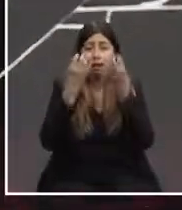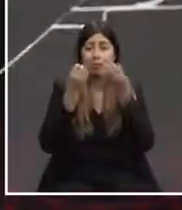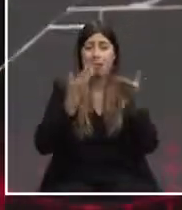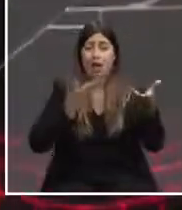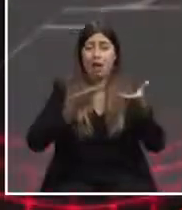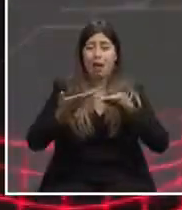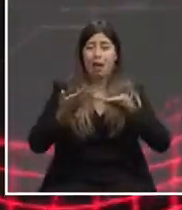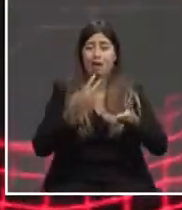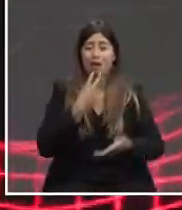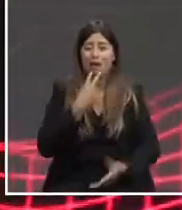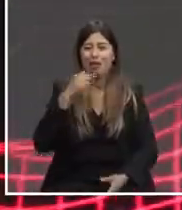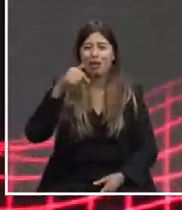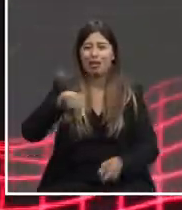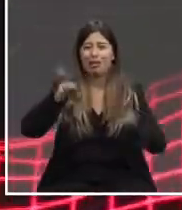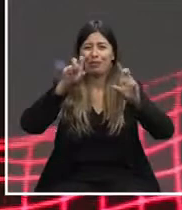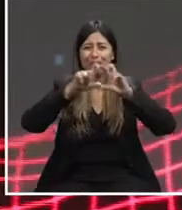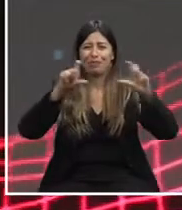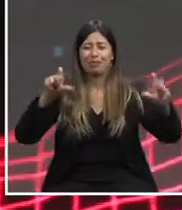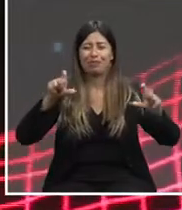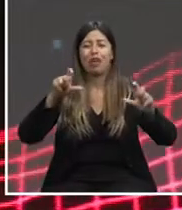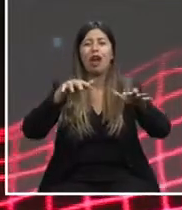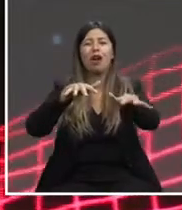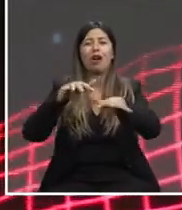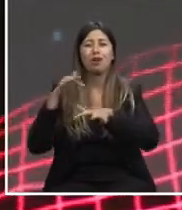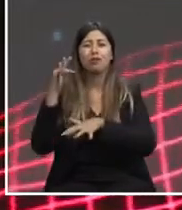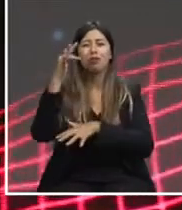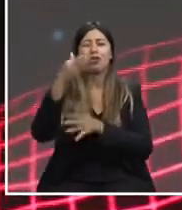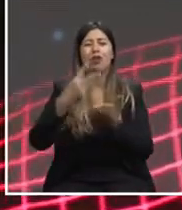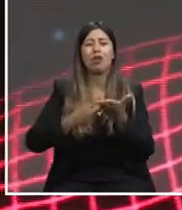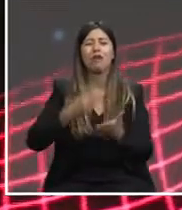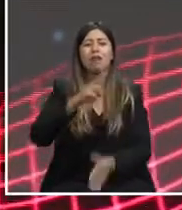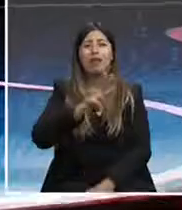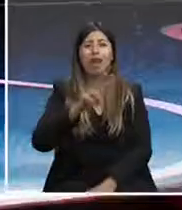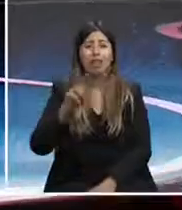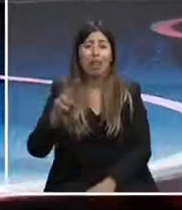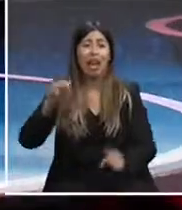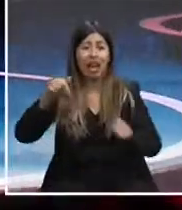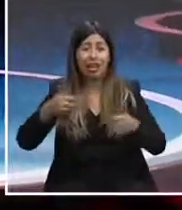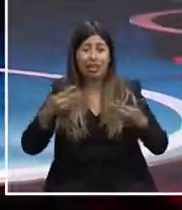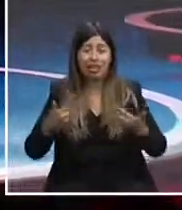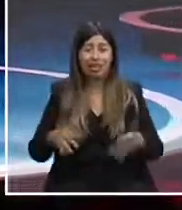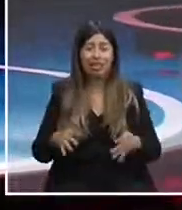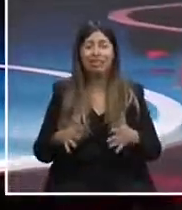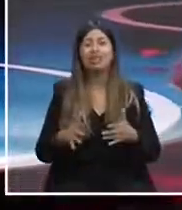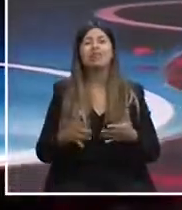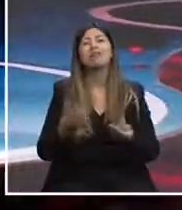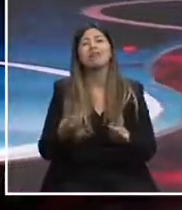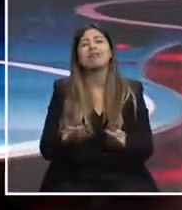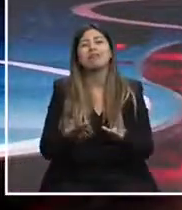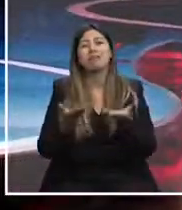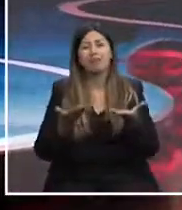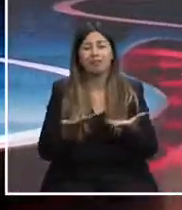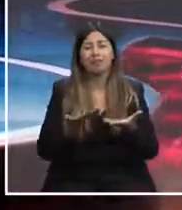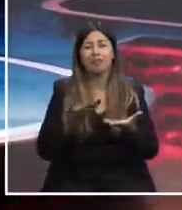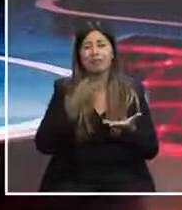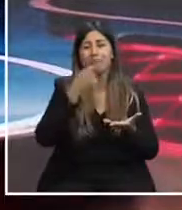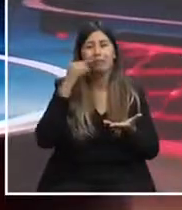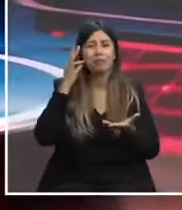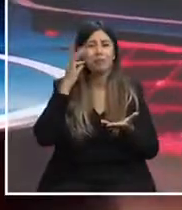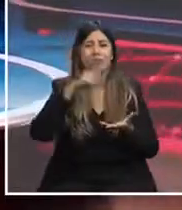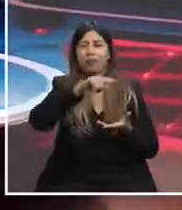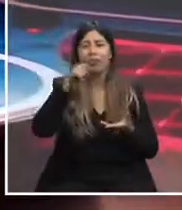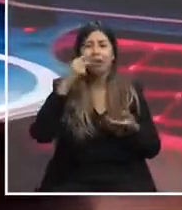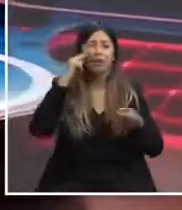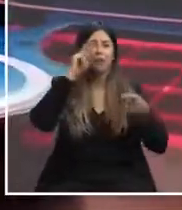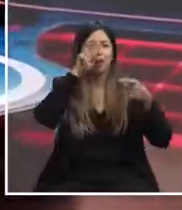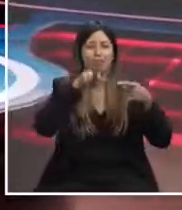gran lema del Congreso Futuro 2022. Así que ahora sí, los dejamos invitados y invitadas a que revisen toda la